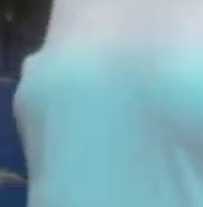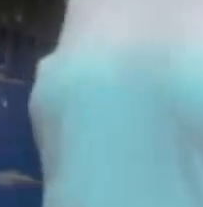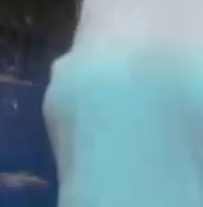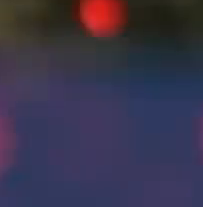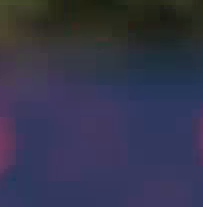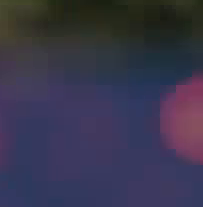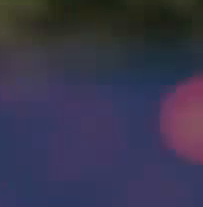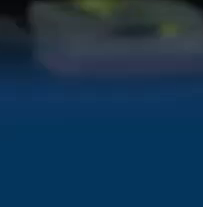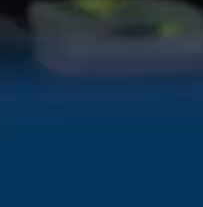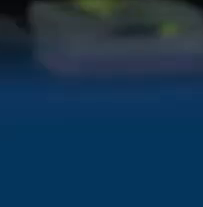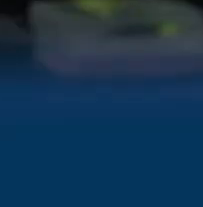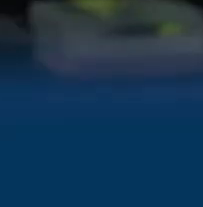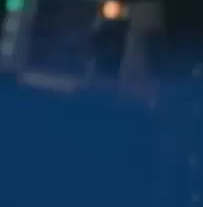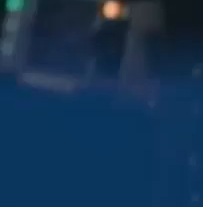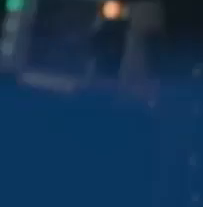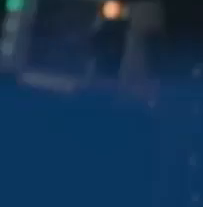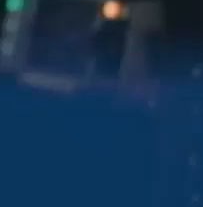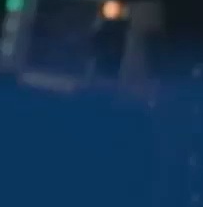Hechos.